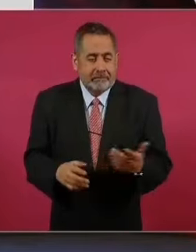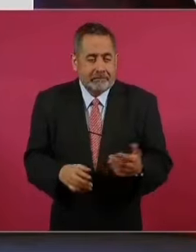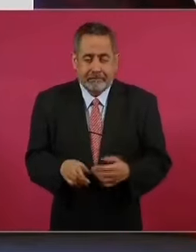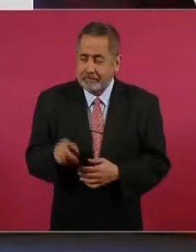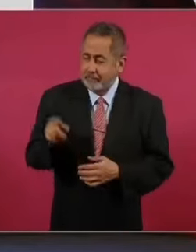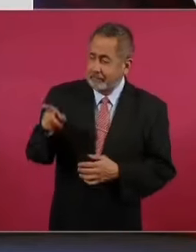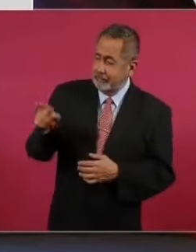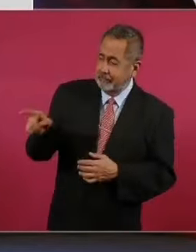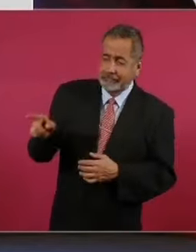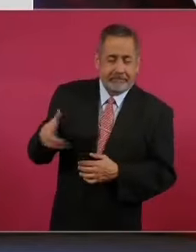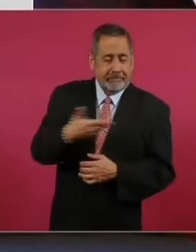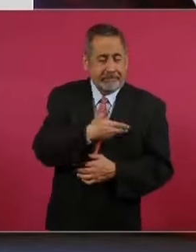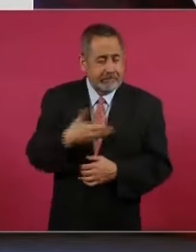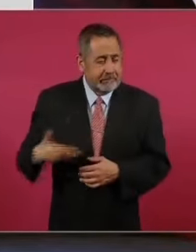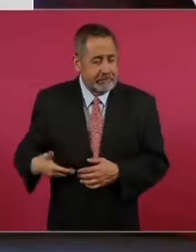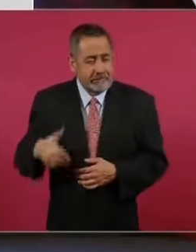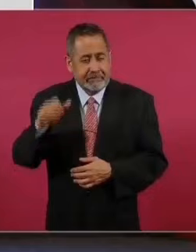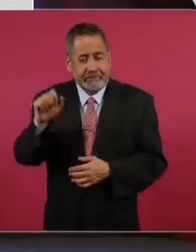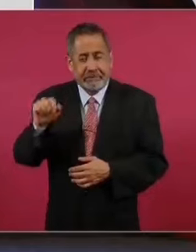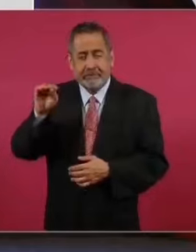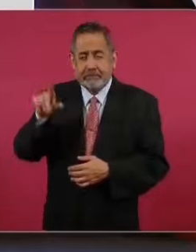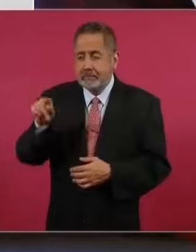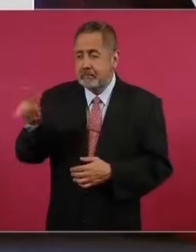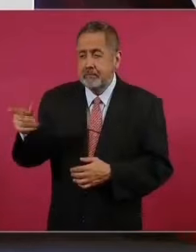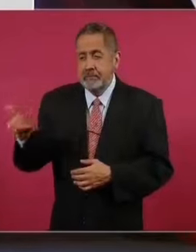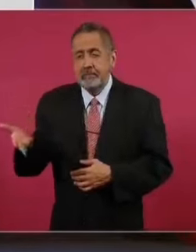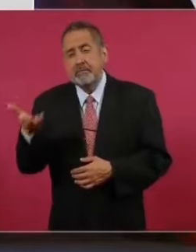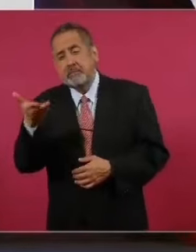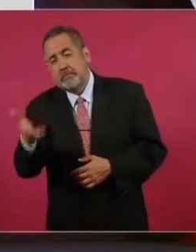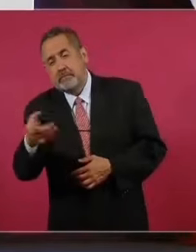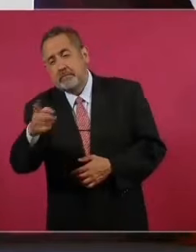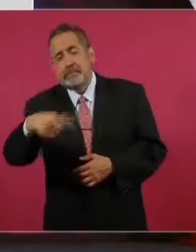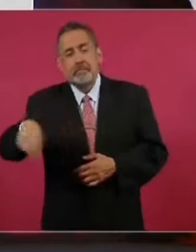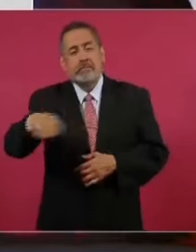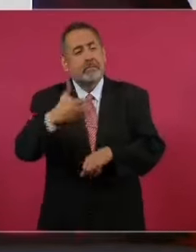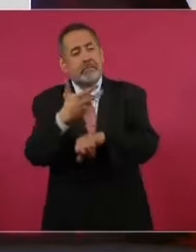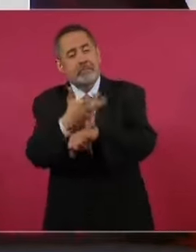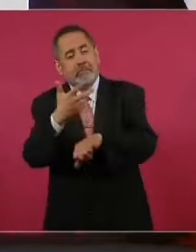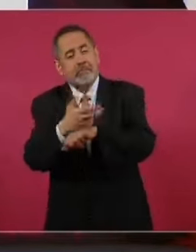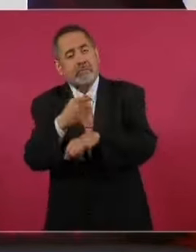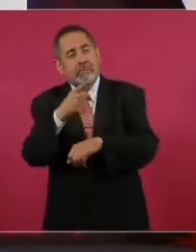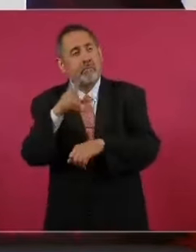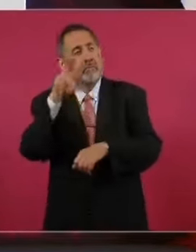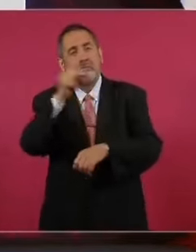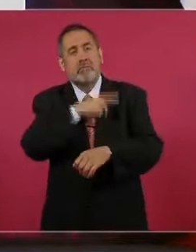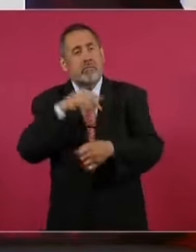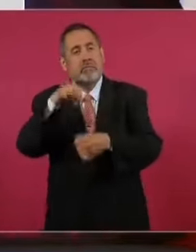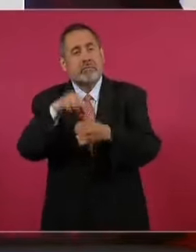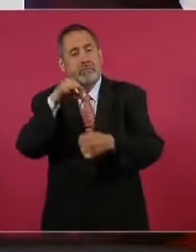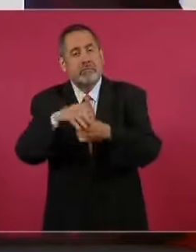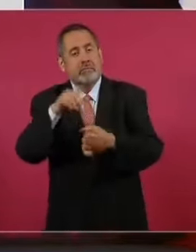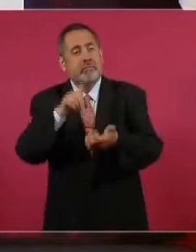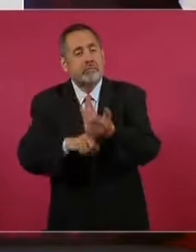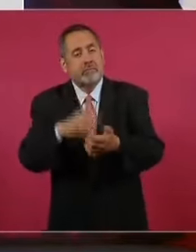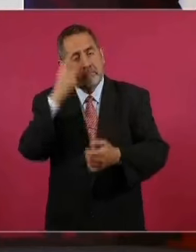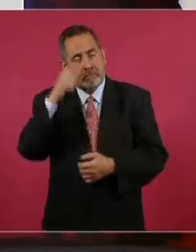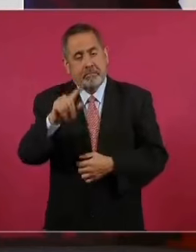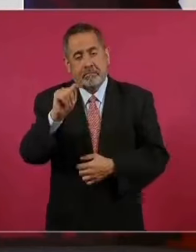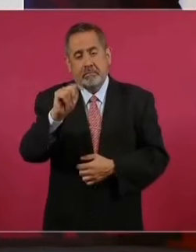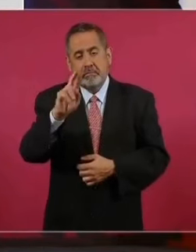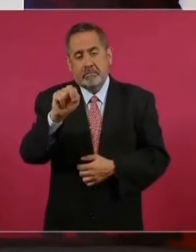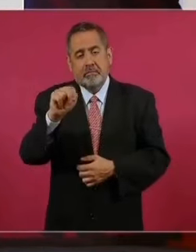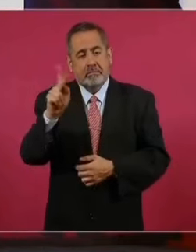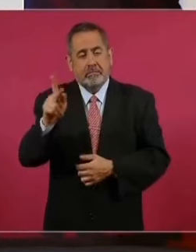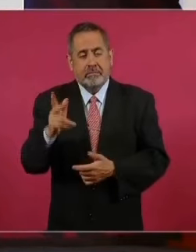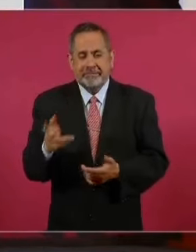complicidad de autoridades o del propio sistema de Justicia sin duda Pero es que estaba en el tránsito